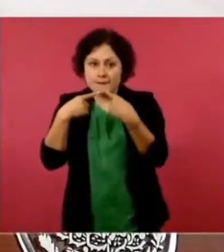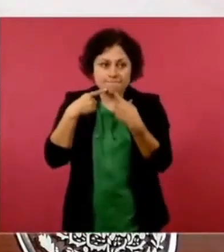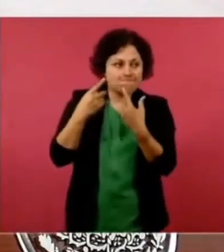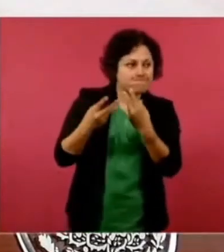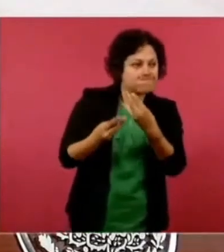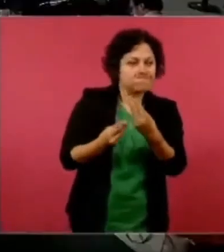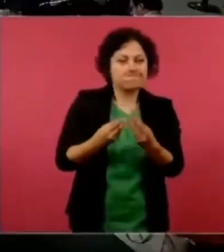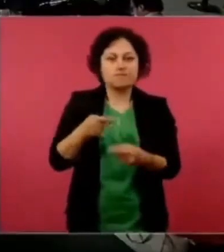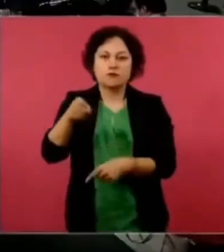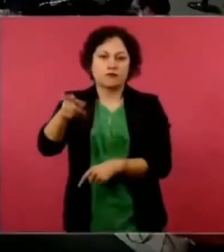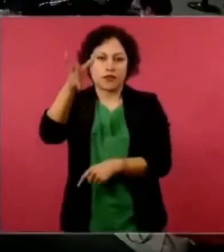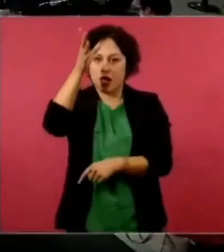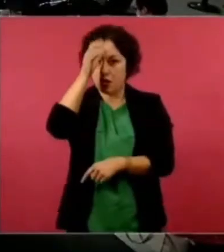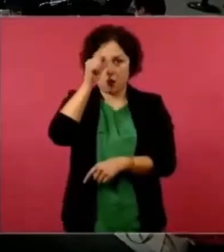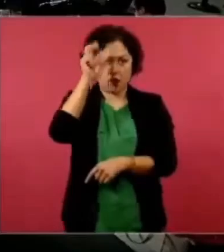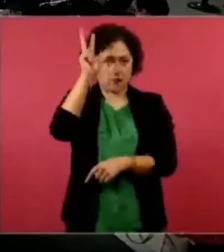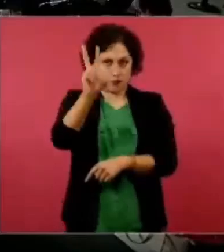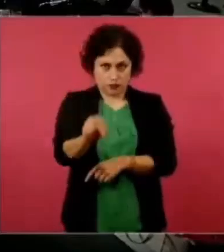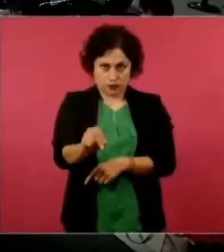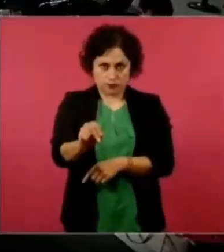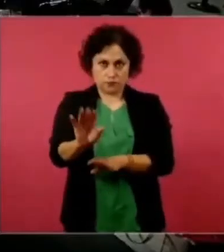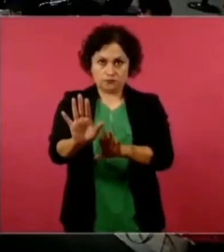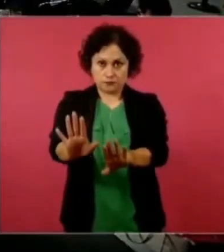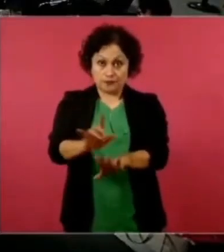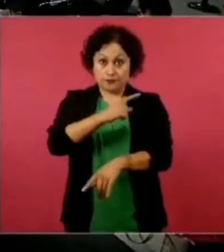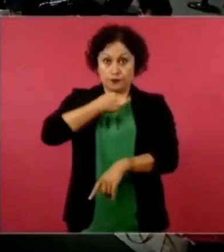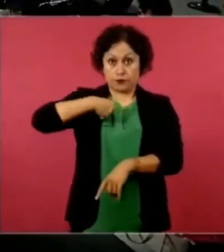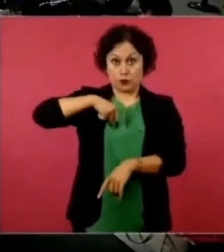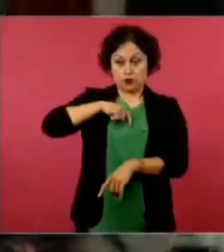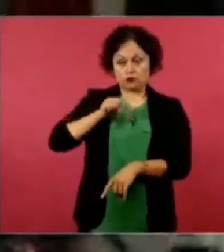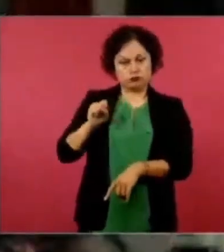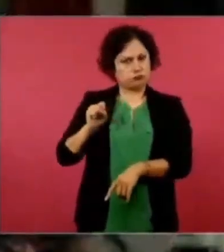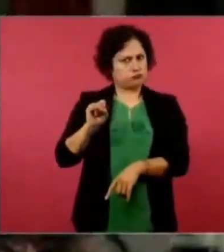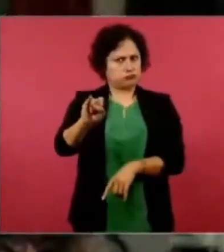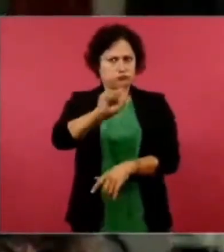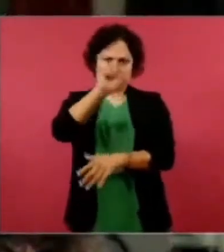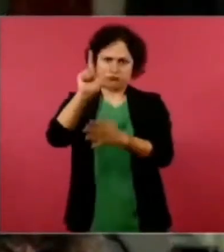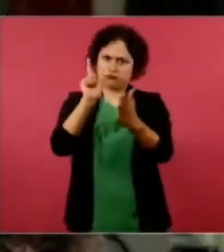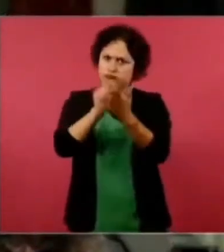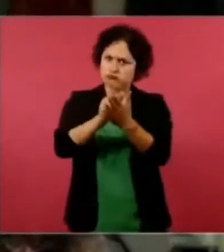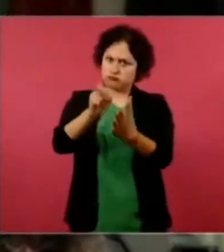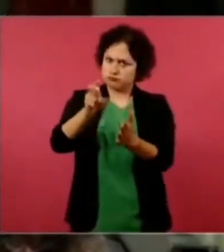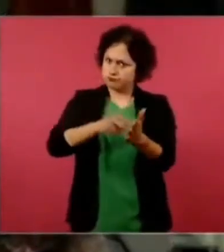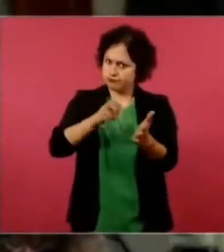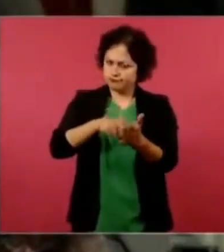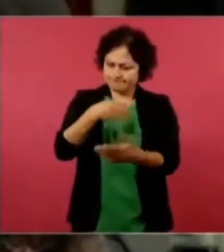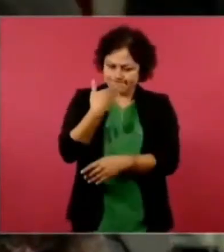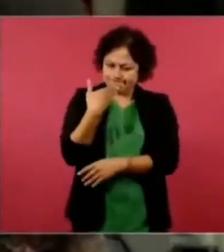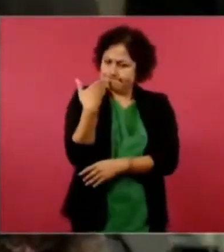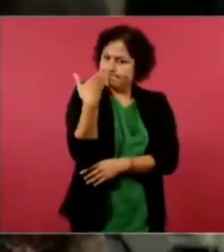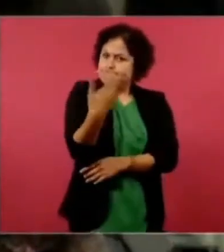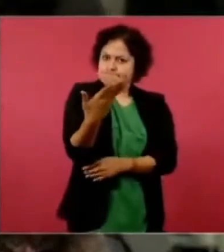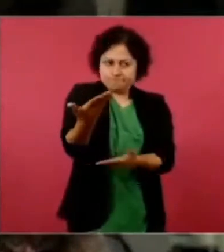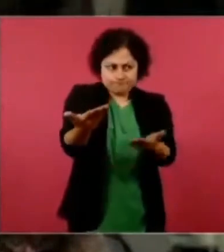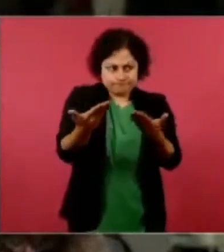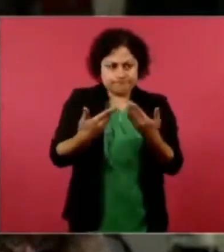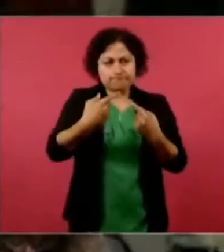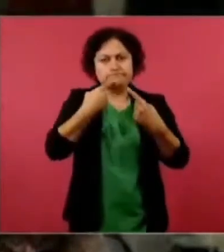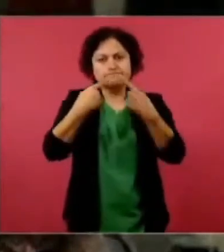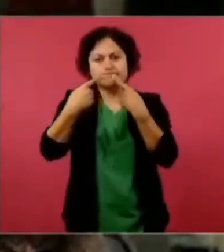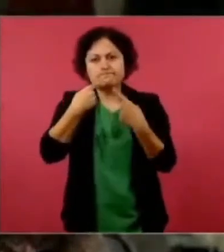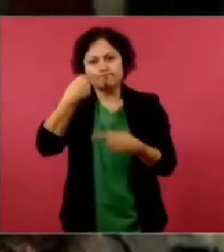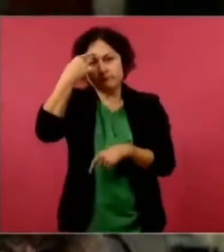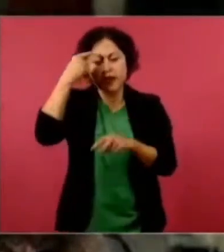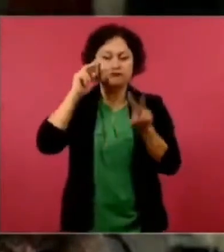de acuerdo, cosa que nosotros sí estamos de acuerdo y que celebramos que haya un debate público para que haya un